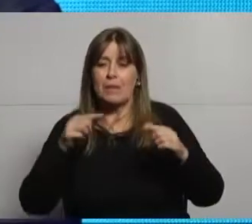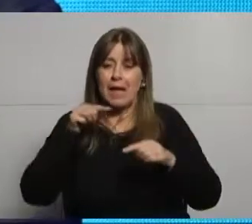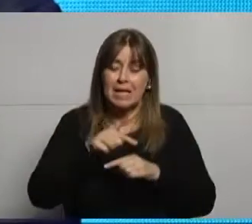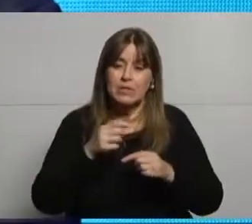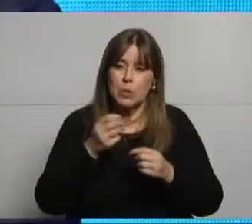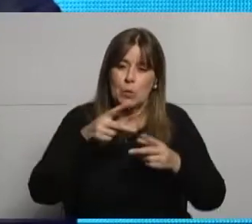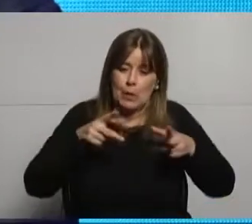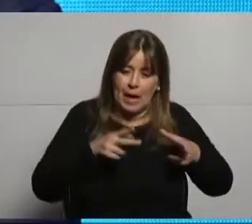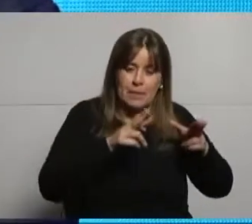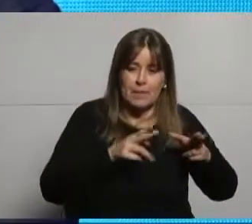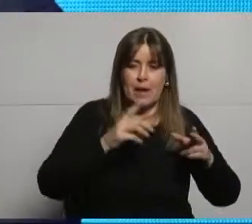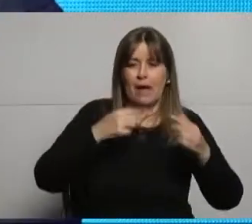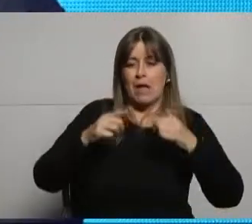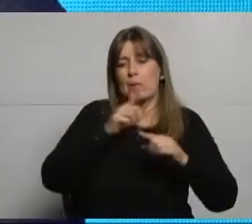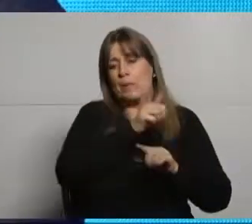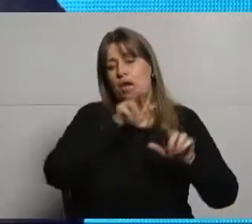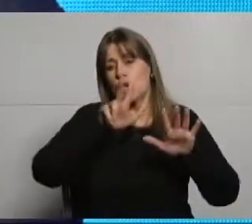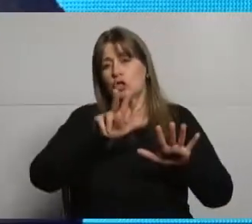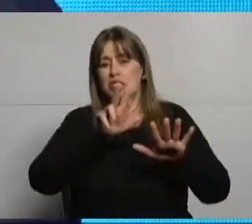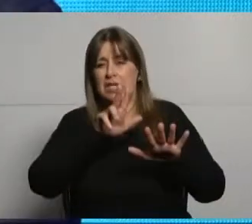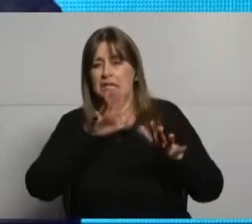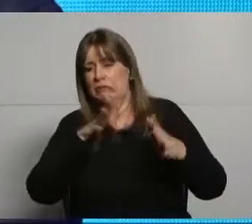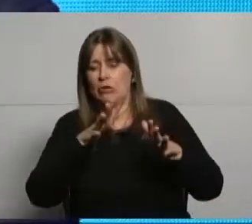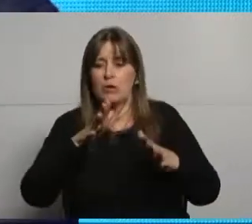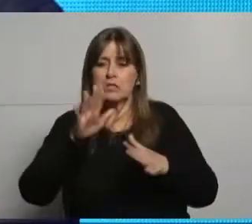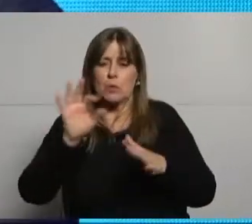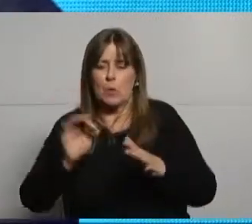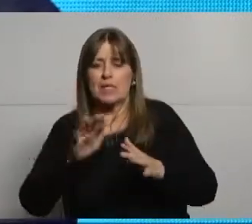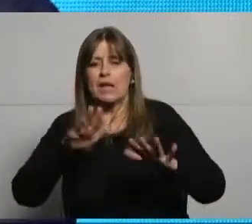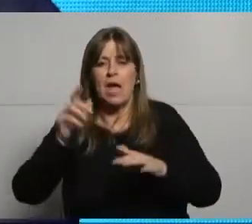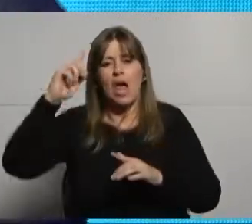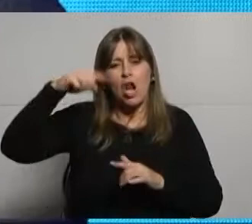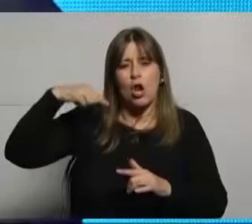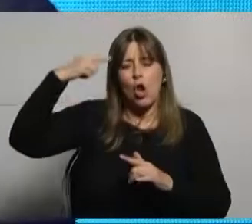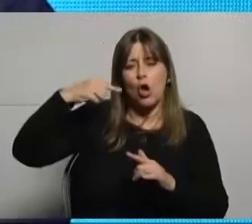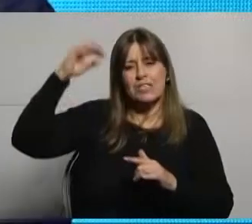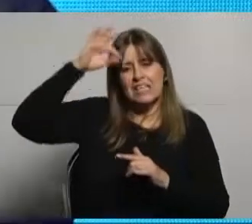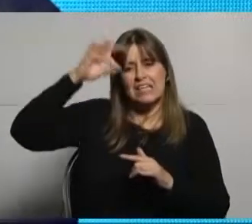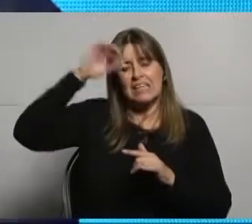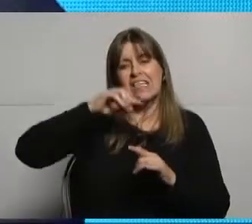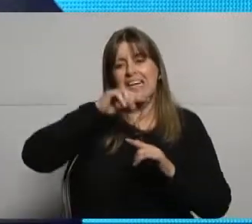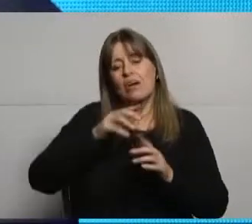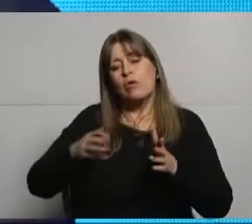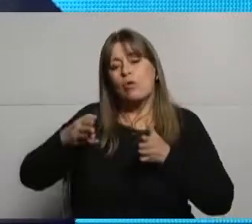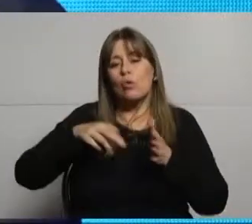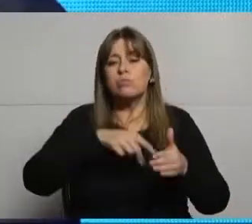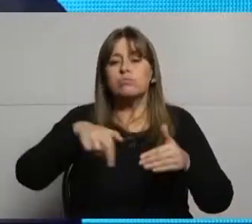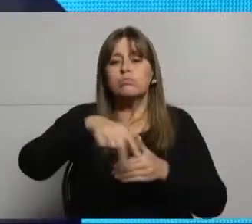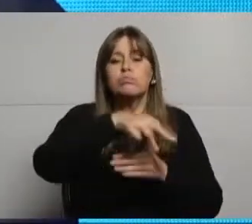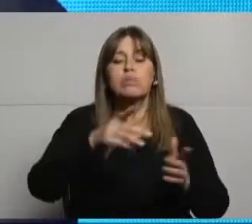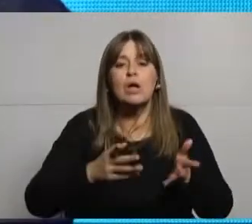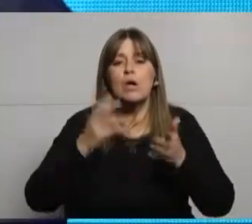buena época, desde John Snow en 1800 y pico, en Londres, que básicamente era este señor recorriendo las calles de Londres para